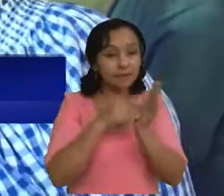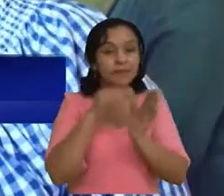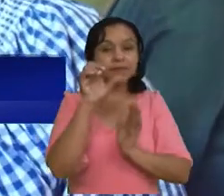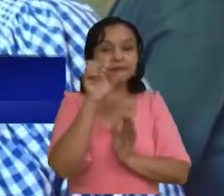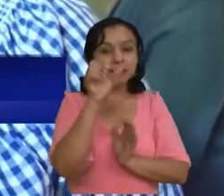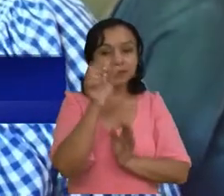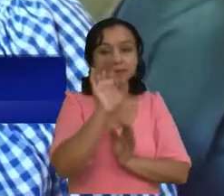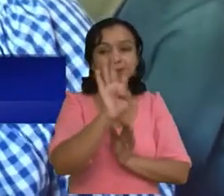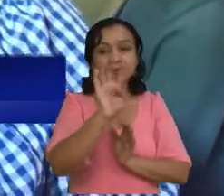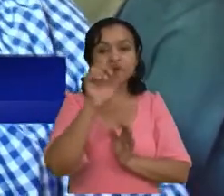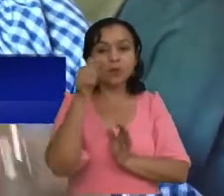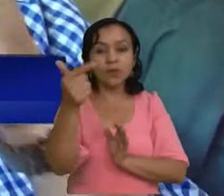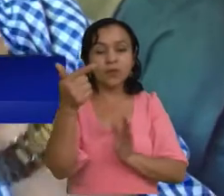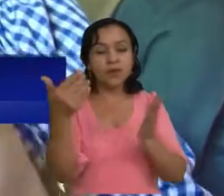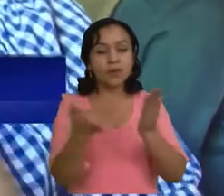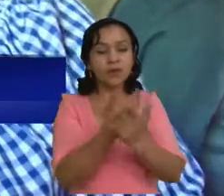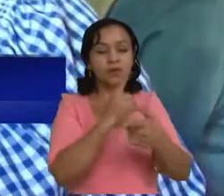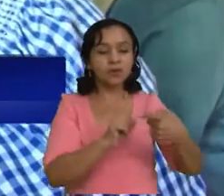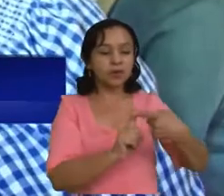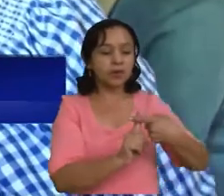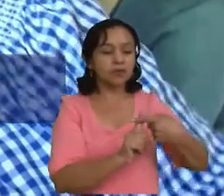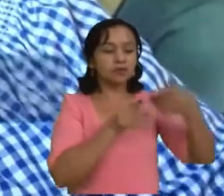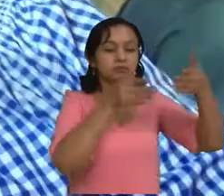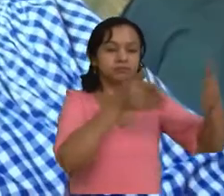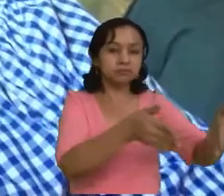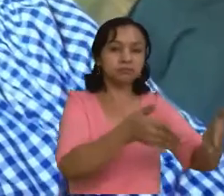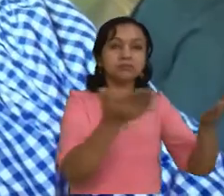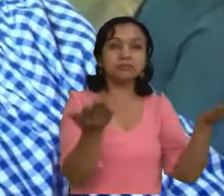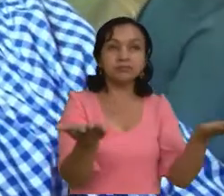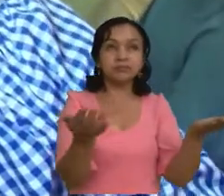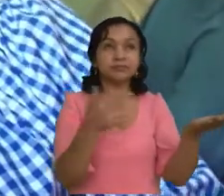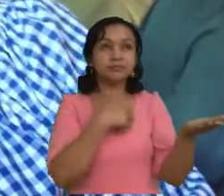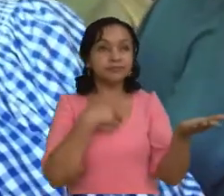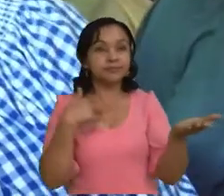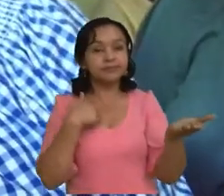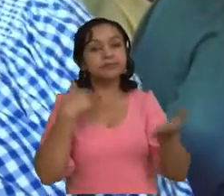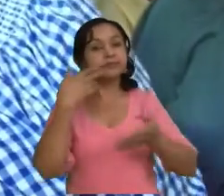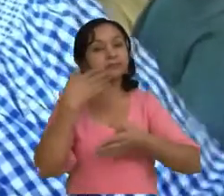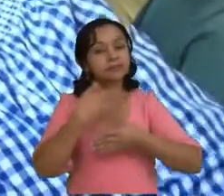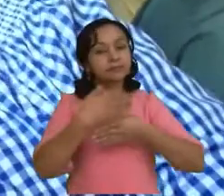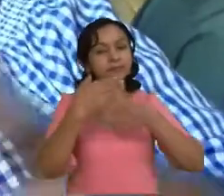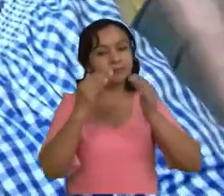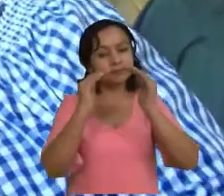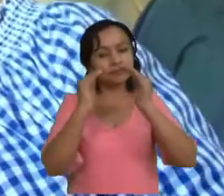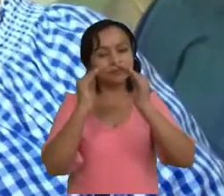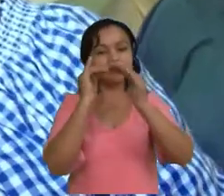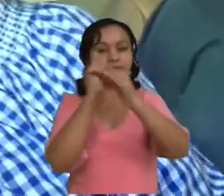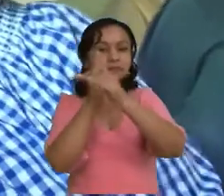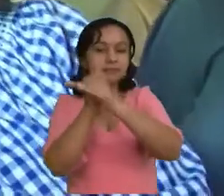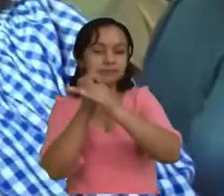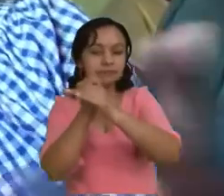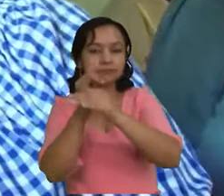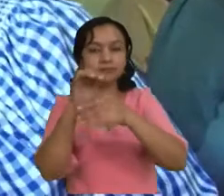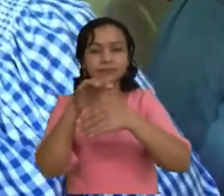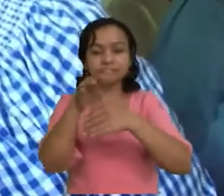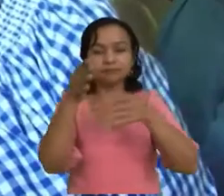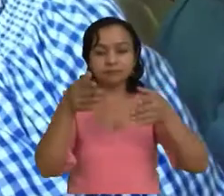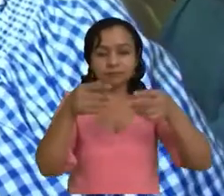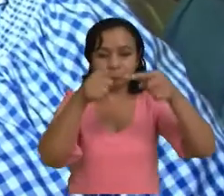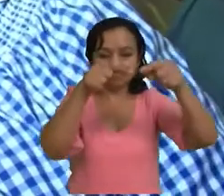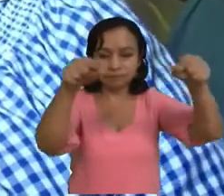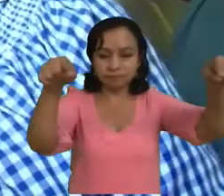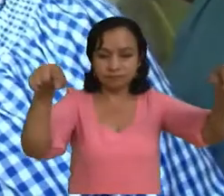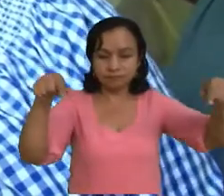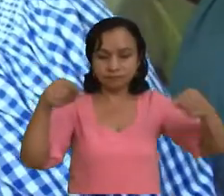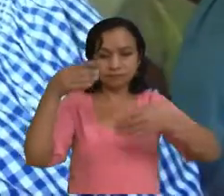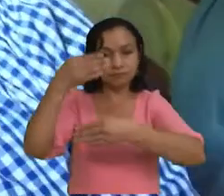7.647 lotes en ese nuevo cementerio. Pero además va a ser la construcción de una capilla, lo que es la administración, el muro perimetral,